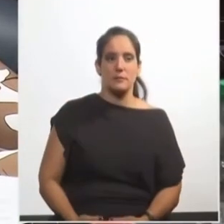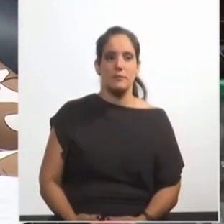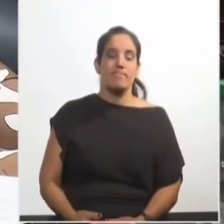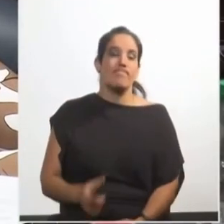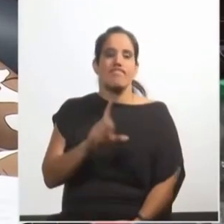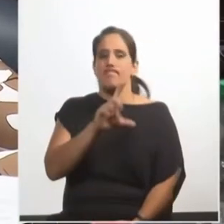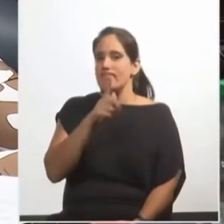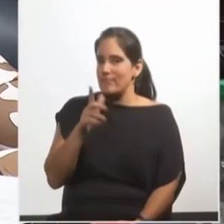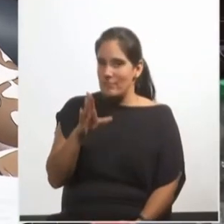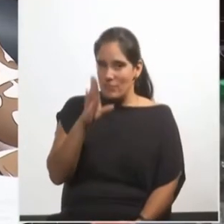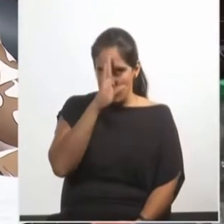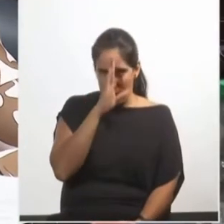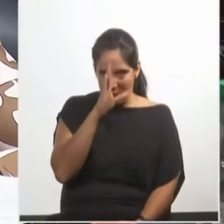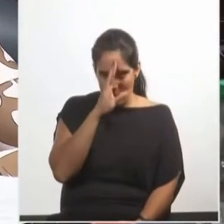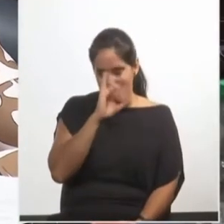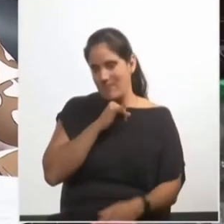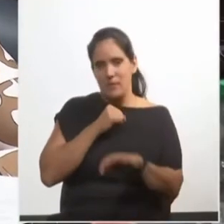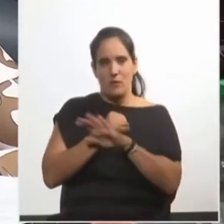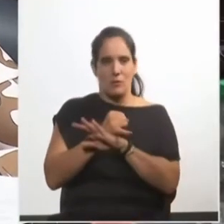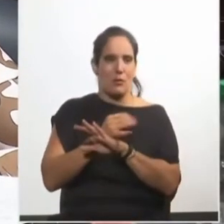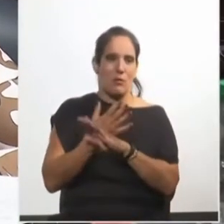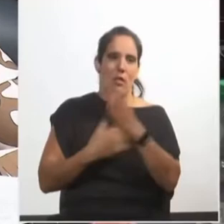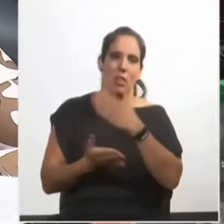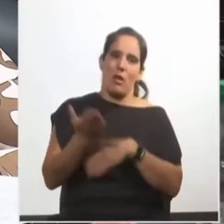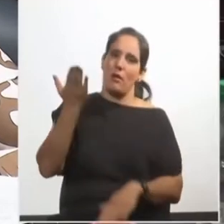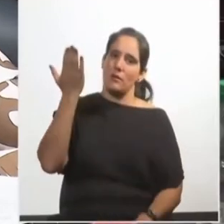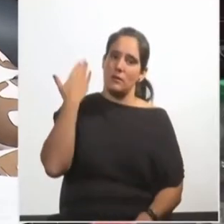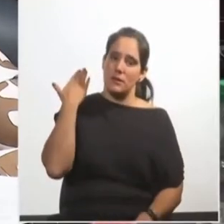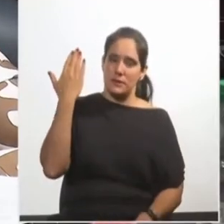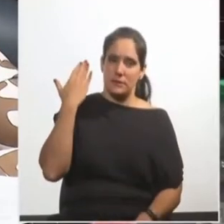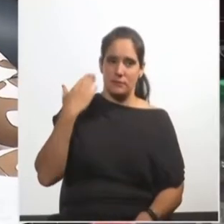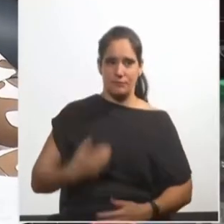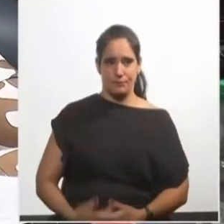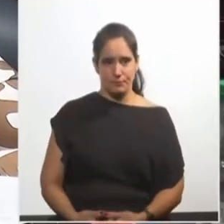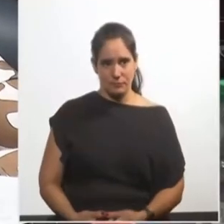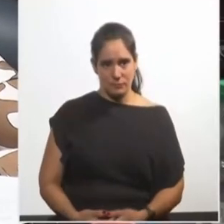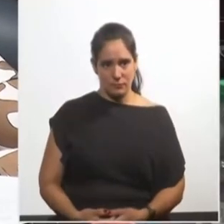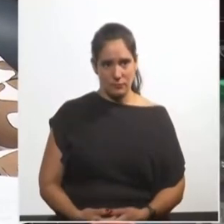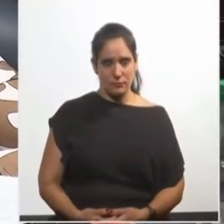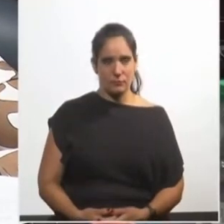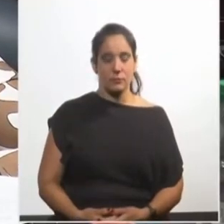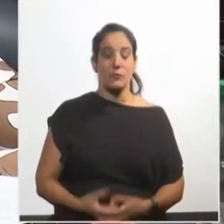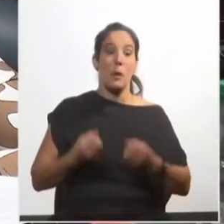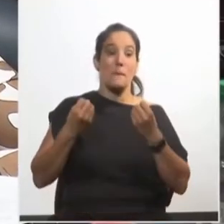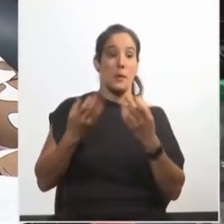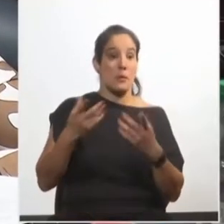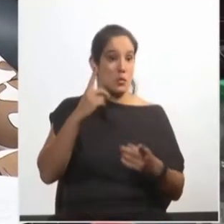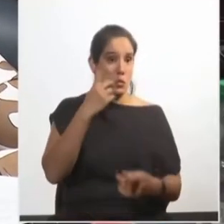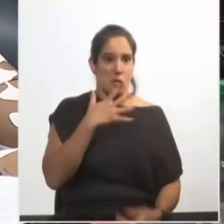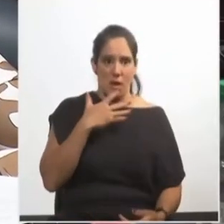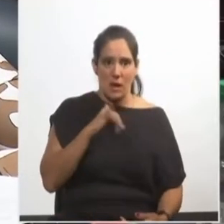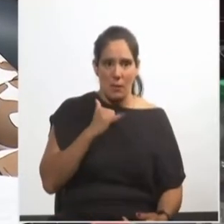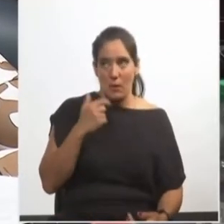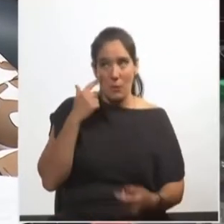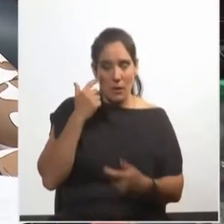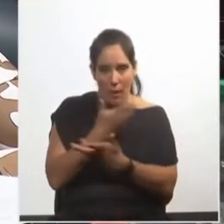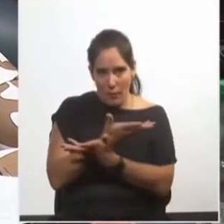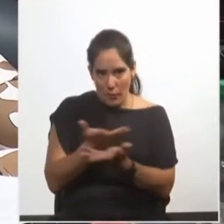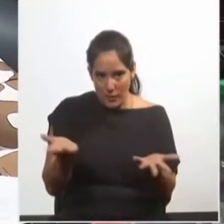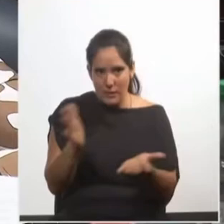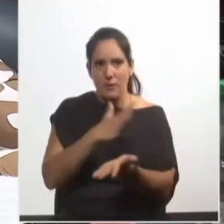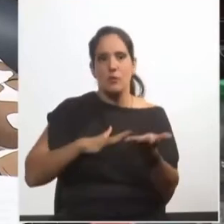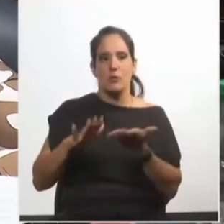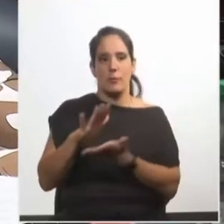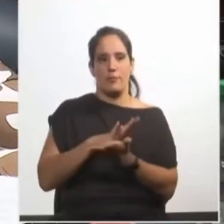no aprendiendo de los errores cometidos en el pasado. Pongamos un ejemplo para ilustrar esta